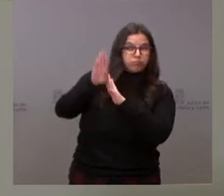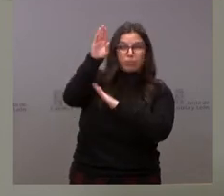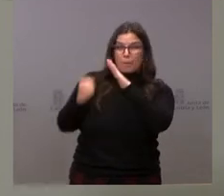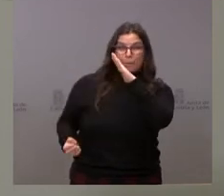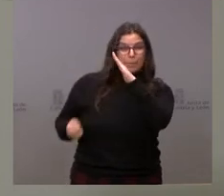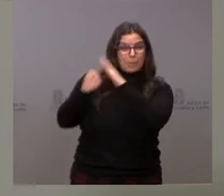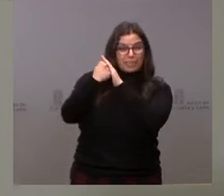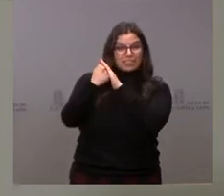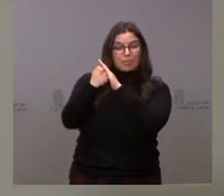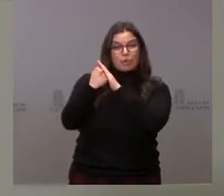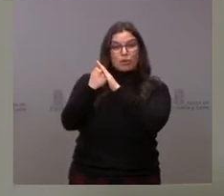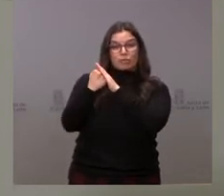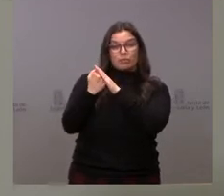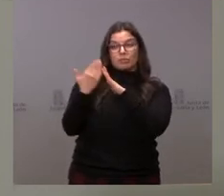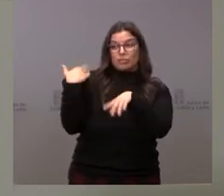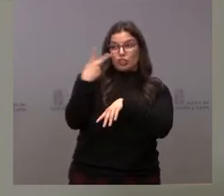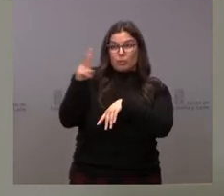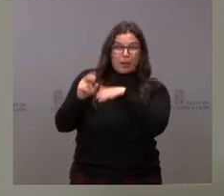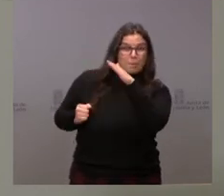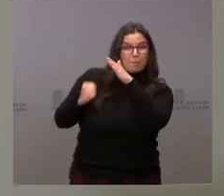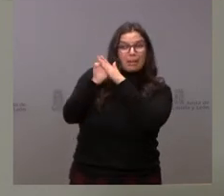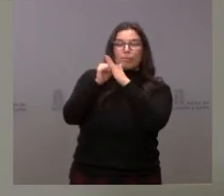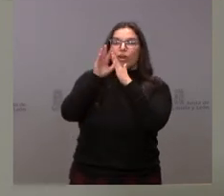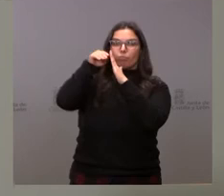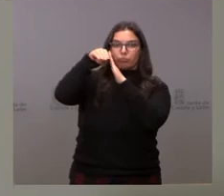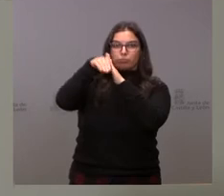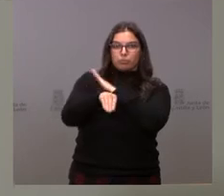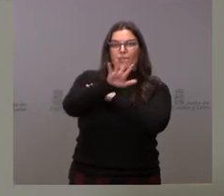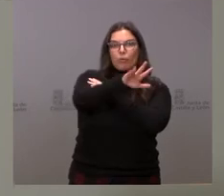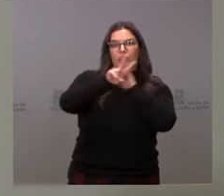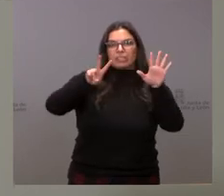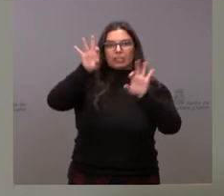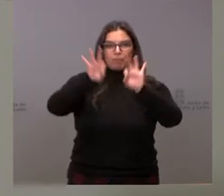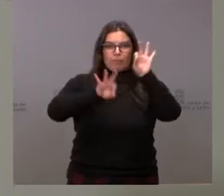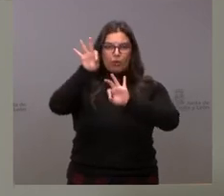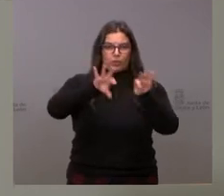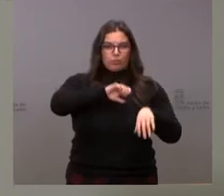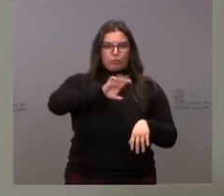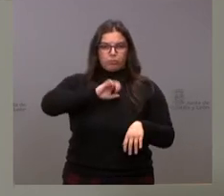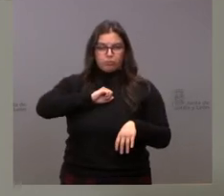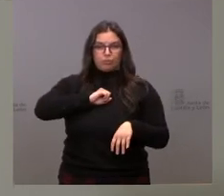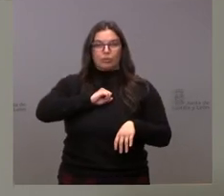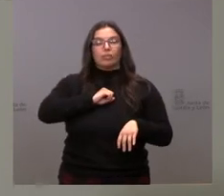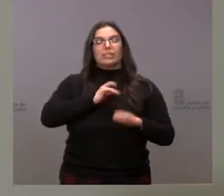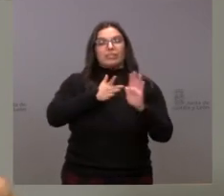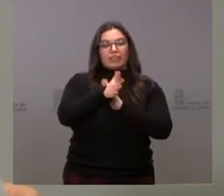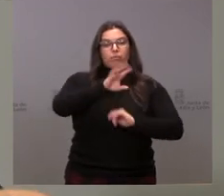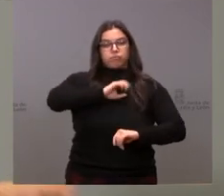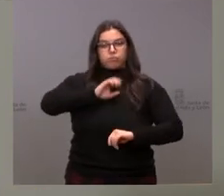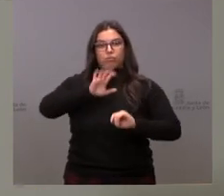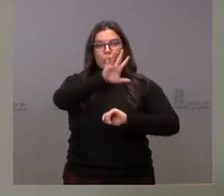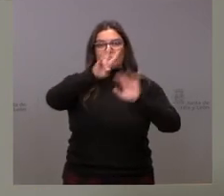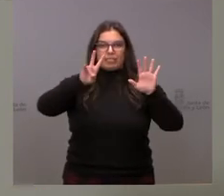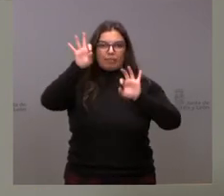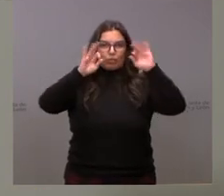es decir hace dos semanas hemos descendido un 57% en el número de casos tenemos un 57% menos en el número de